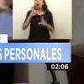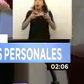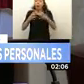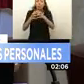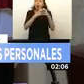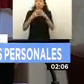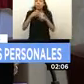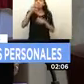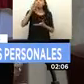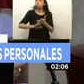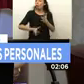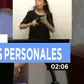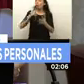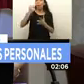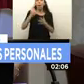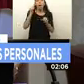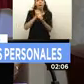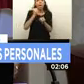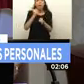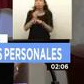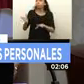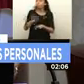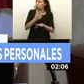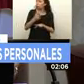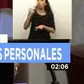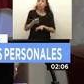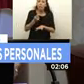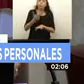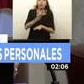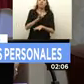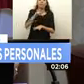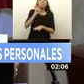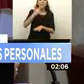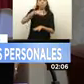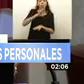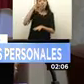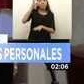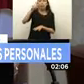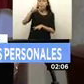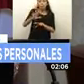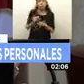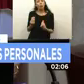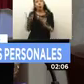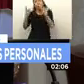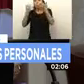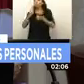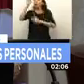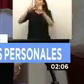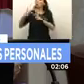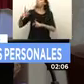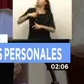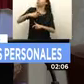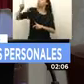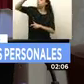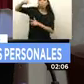pleno empleo que había El Nacional socialismo y el fismo en Italia có había sido apoyado por las burguesías ese